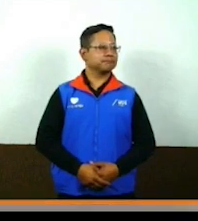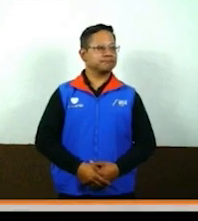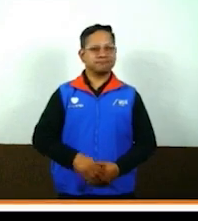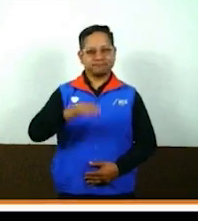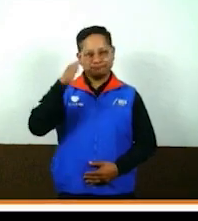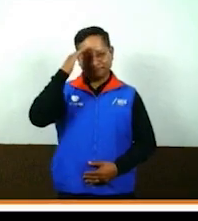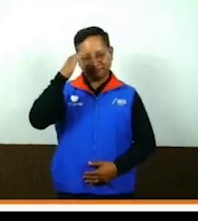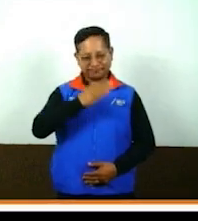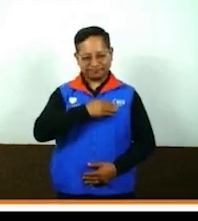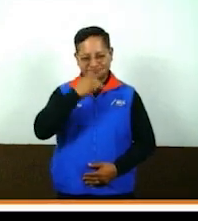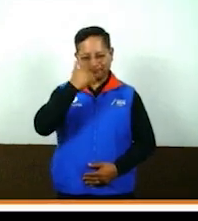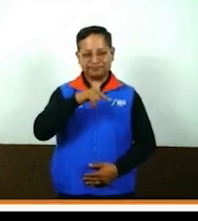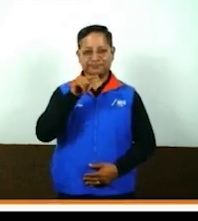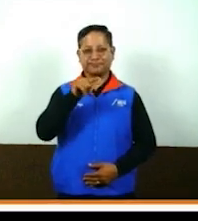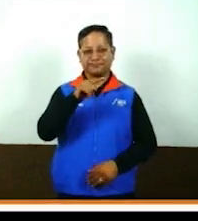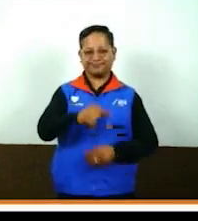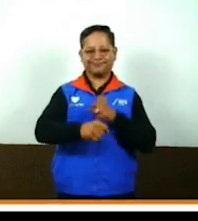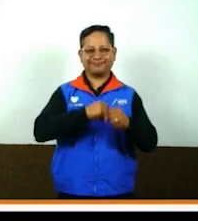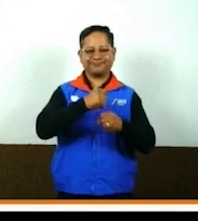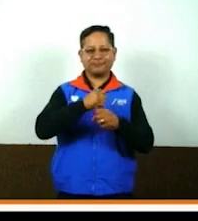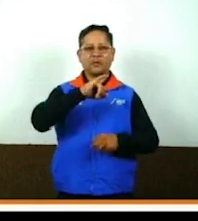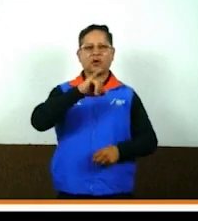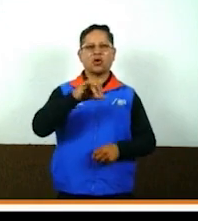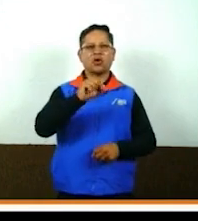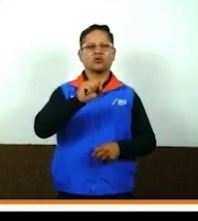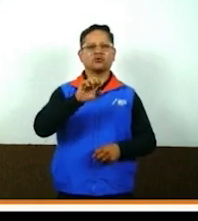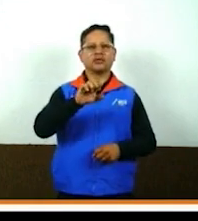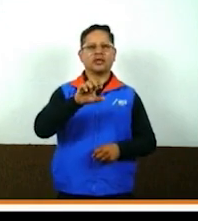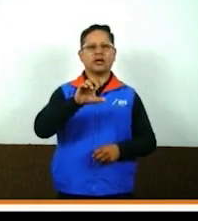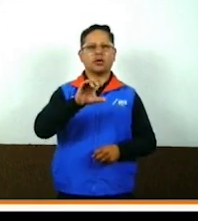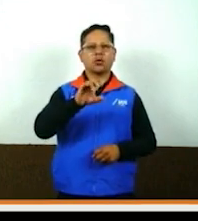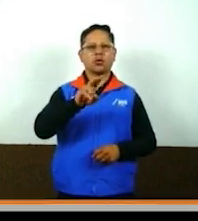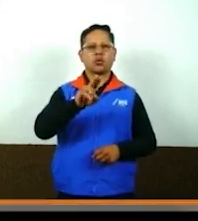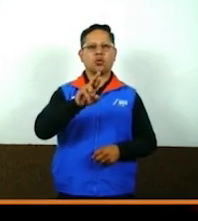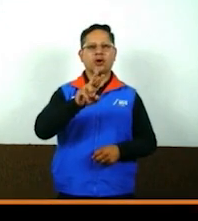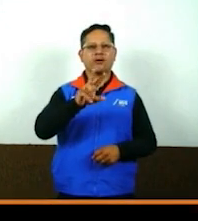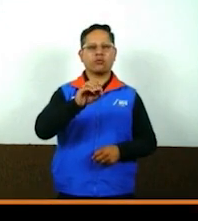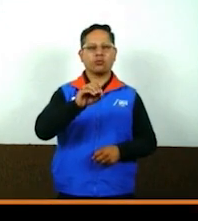Hola, buenas noches, 17 años, José Cuervo.